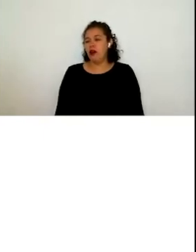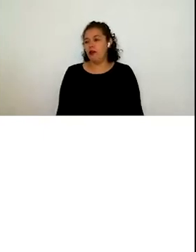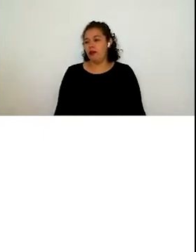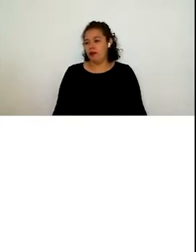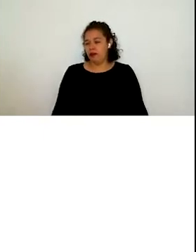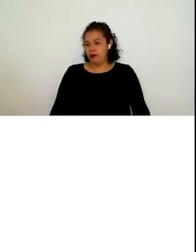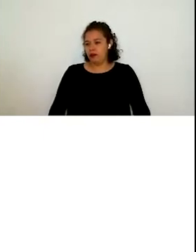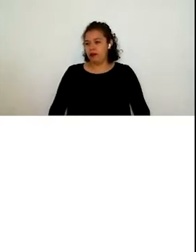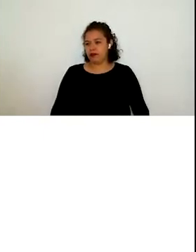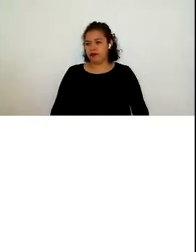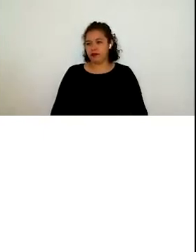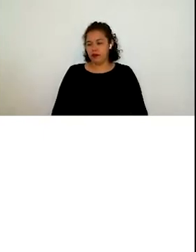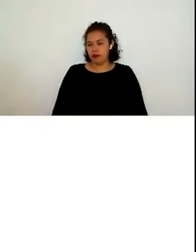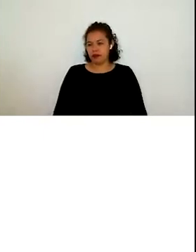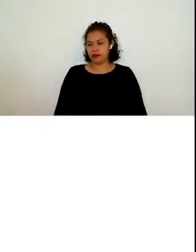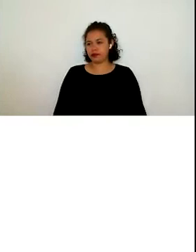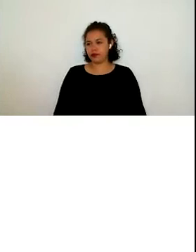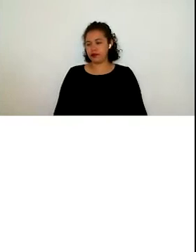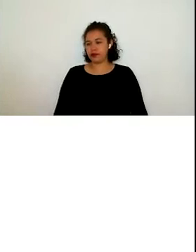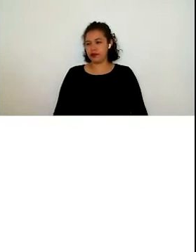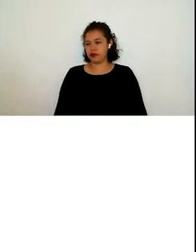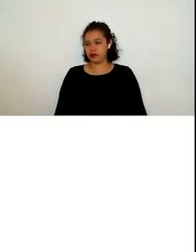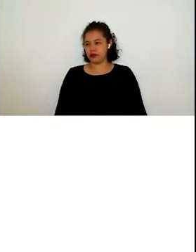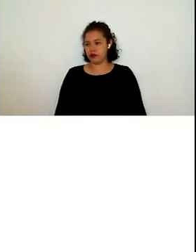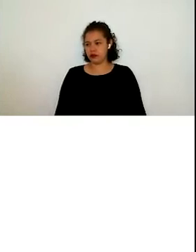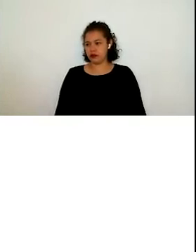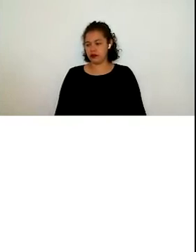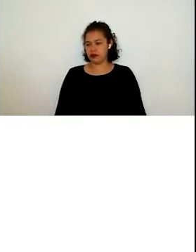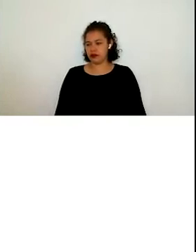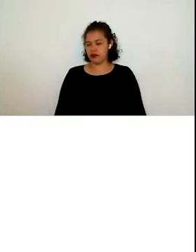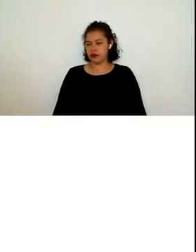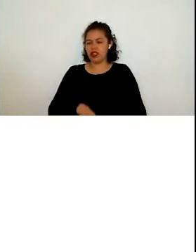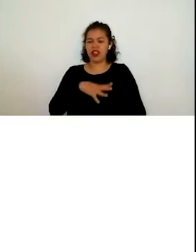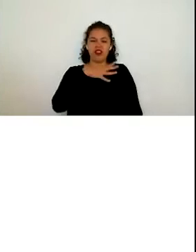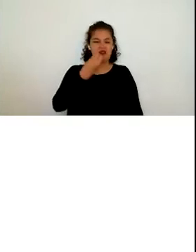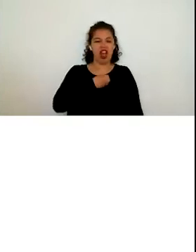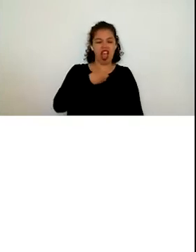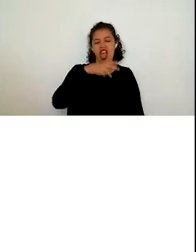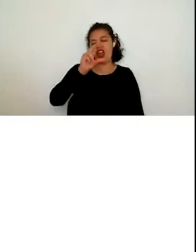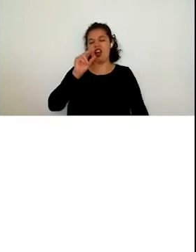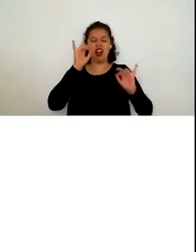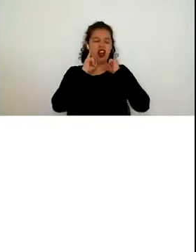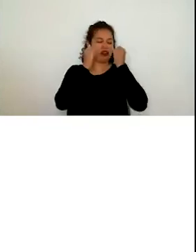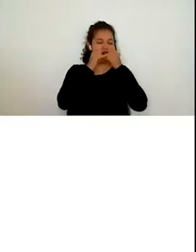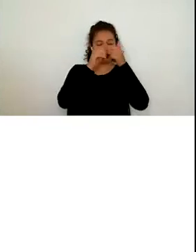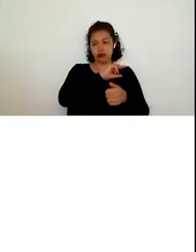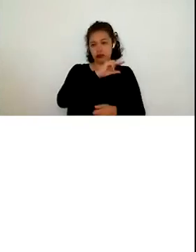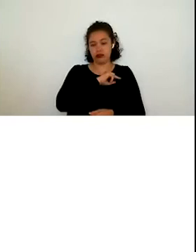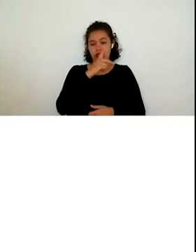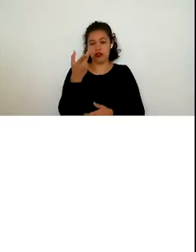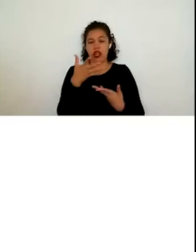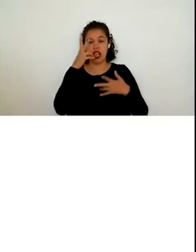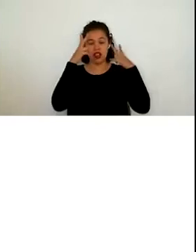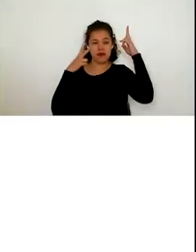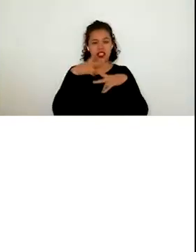Sí, otro de los supuestos es que si se resiste o se niega a que la Junta de Asistencia Privada realice una